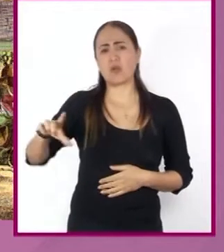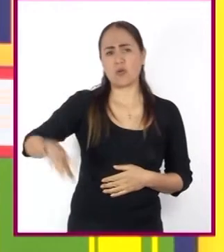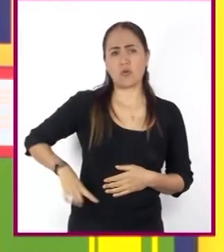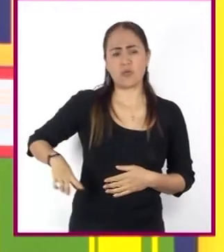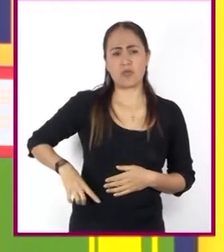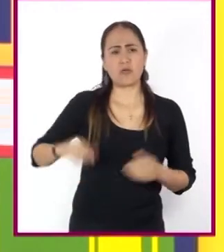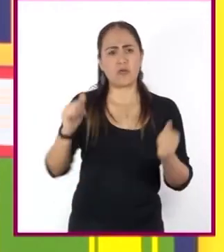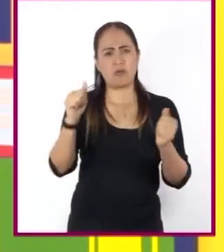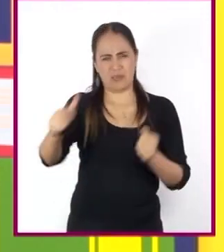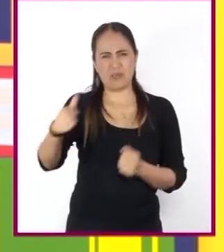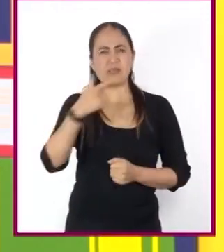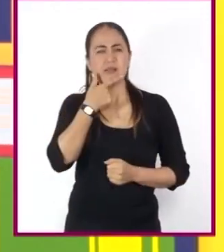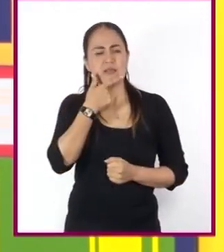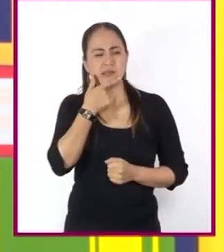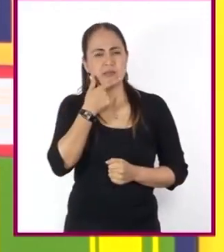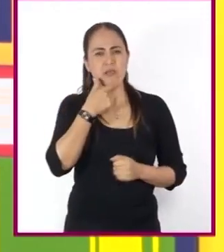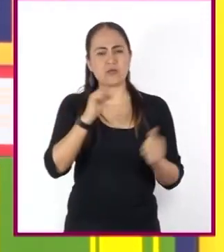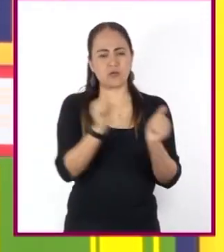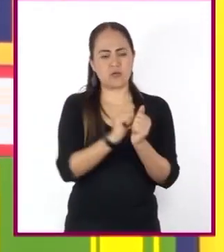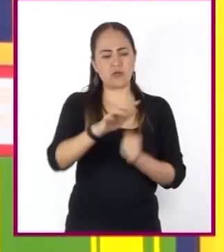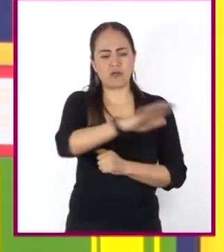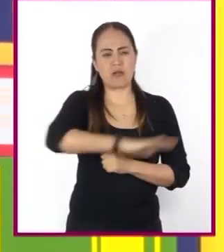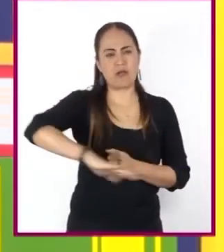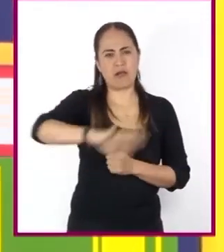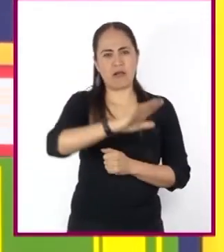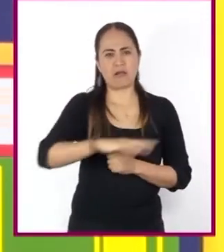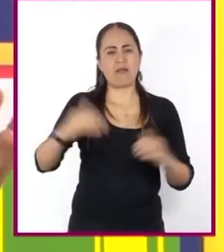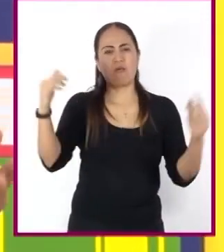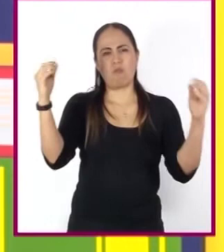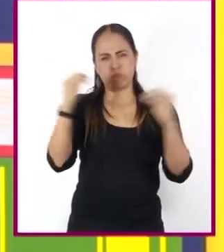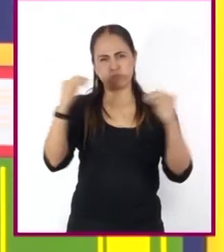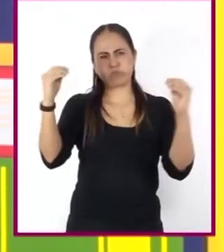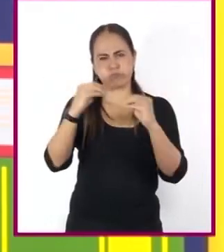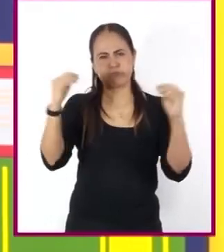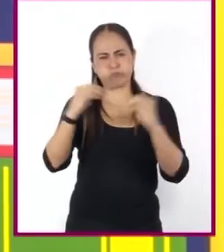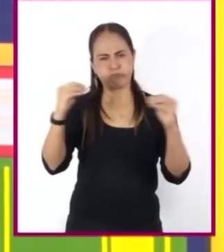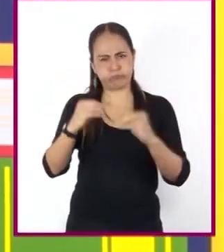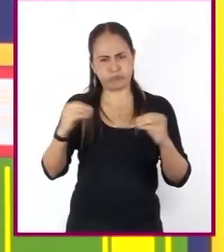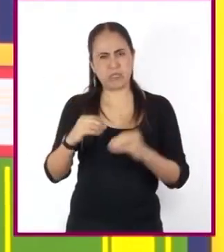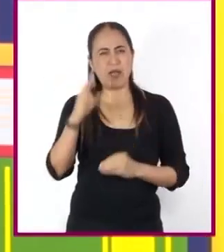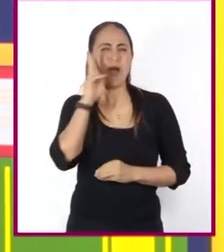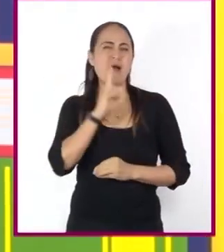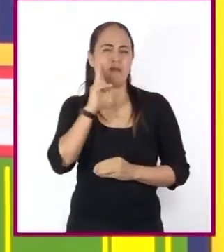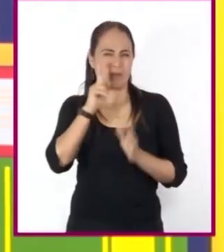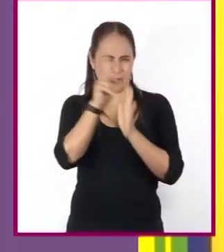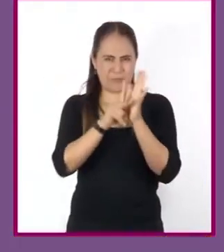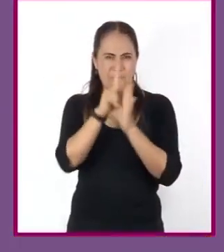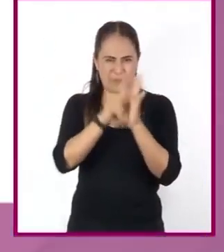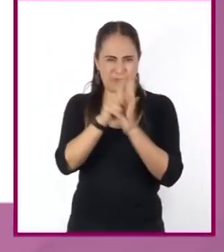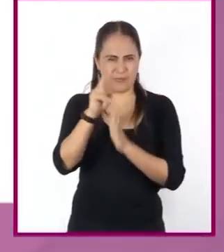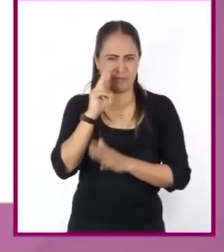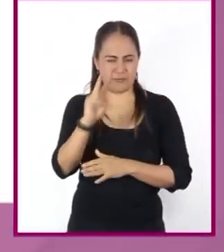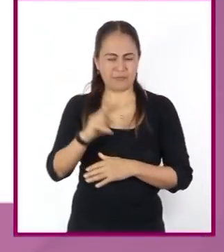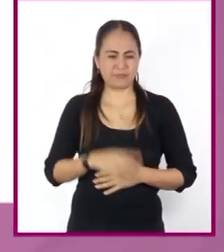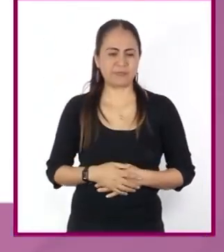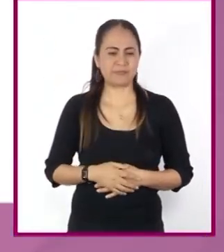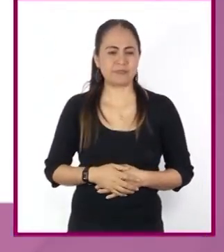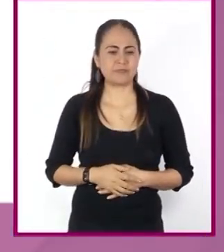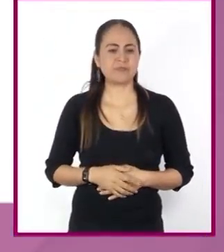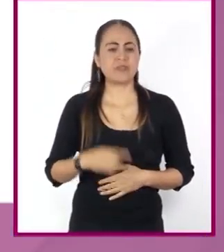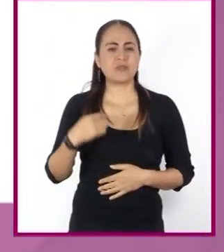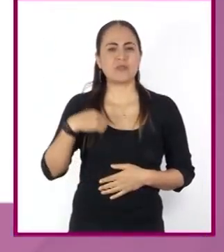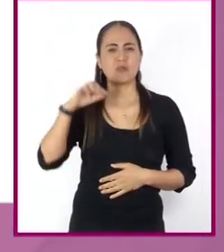colonias. Acompáñenos a ver y a escuchar el siguiente video para sintetizar lo que acabamos de repasar. Soy Anna